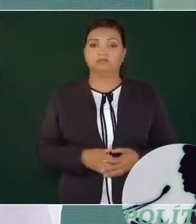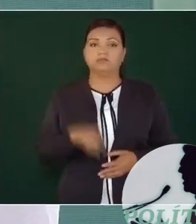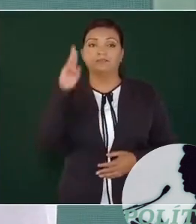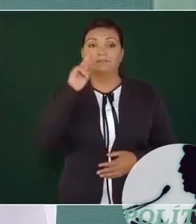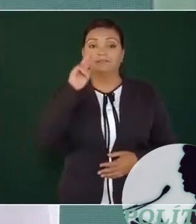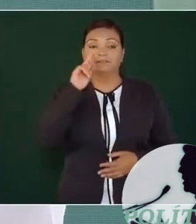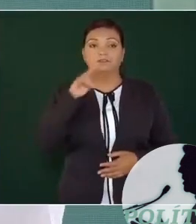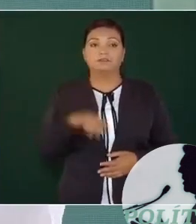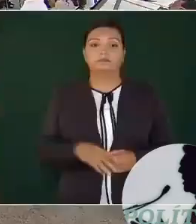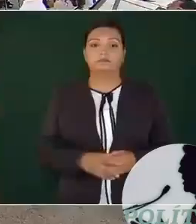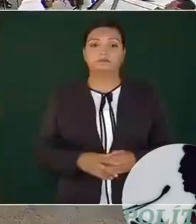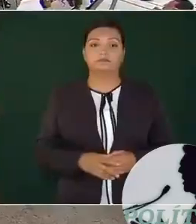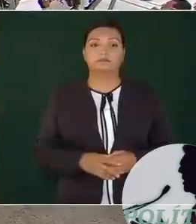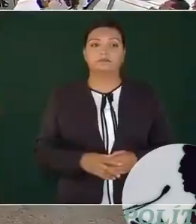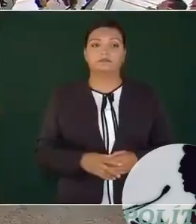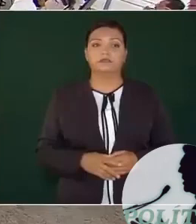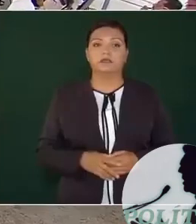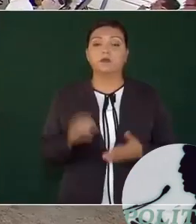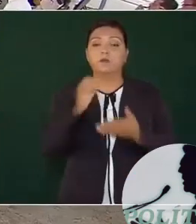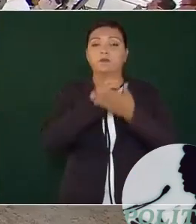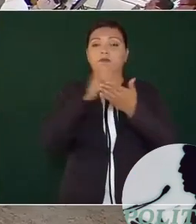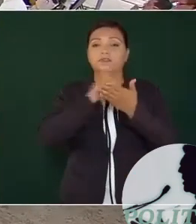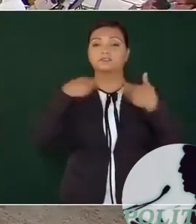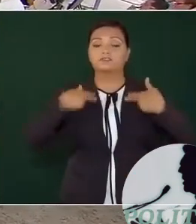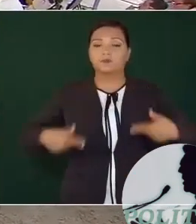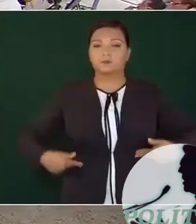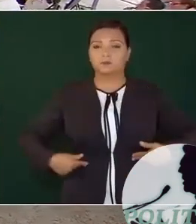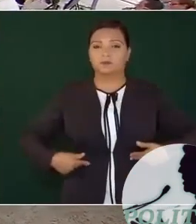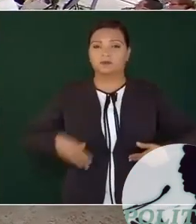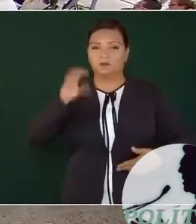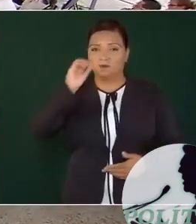Fíjense que el organismo de derechos humanos de la OEA